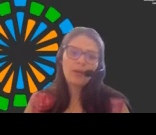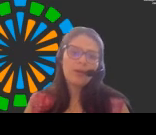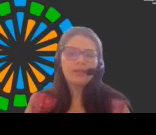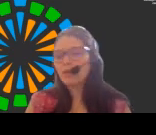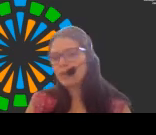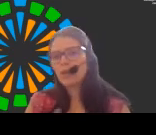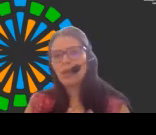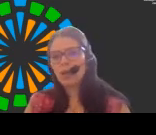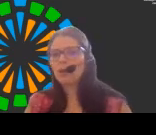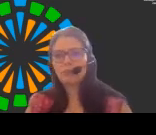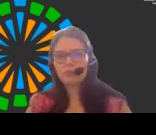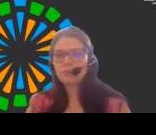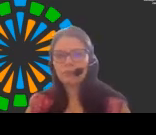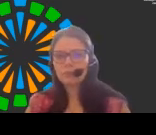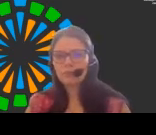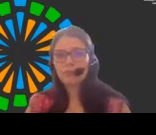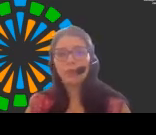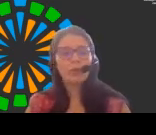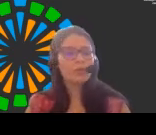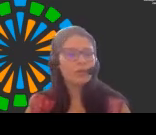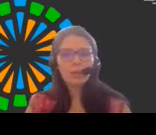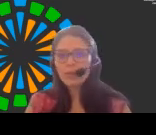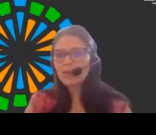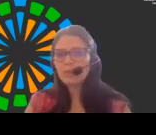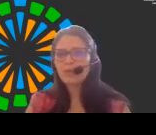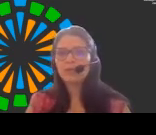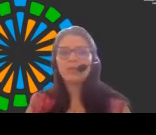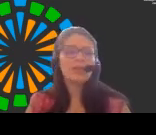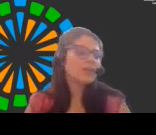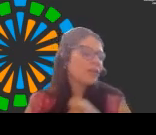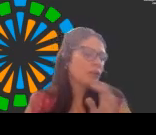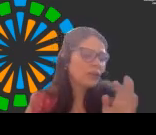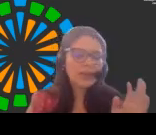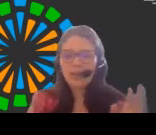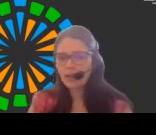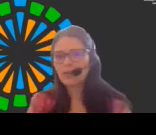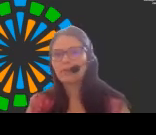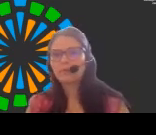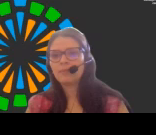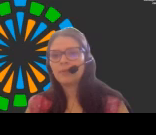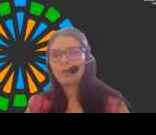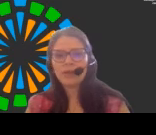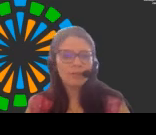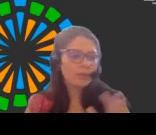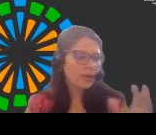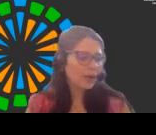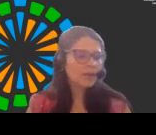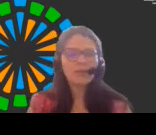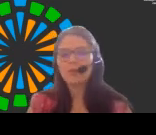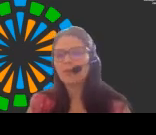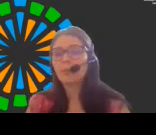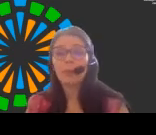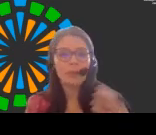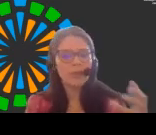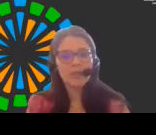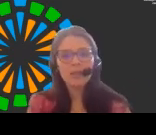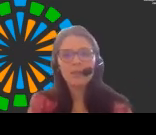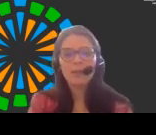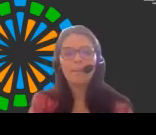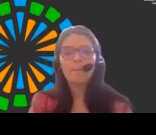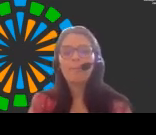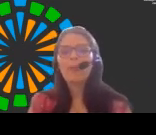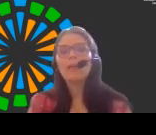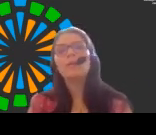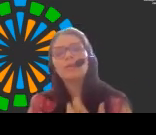previo es que no tiene nada yo he conocido muchos pesos que usted dice es que no tiene nada lo hace por quejarse lo hace por